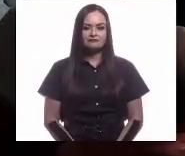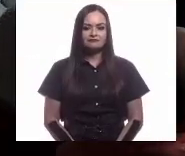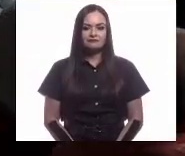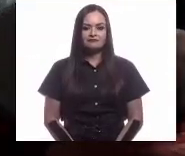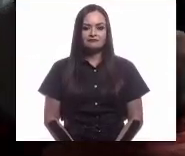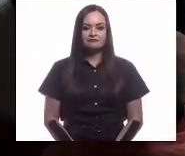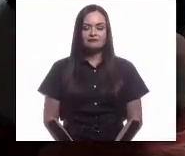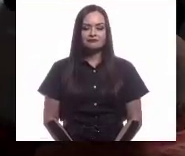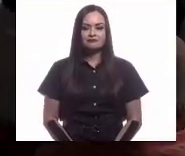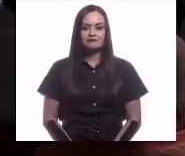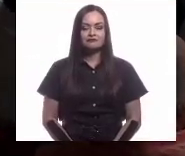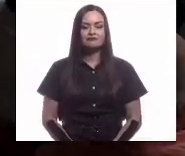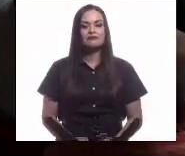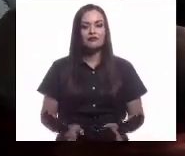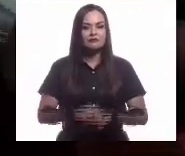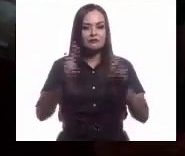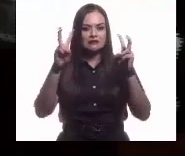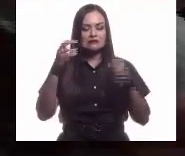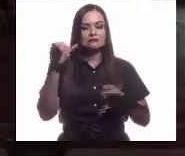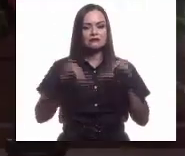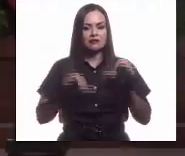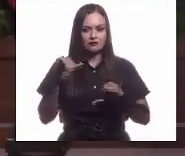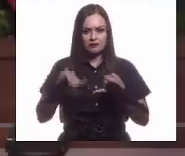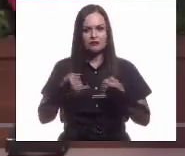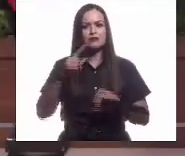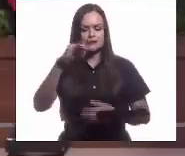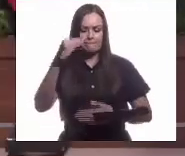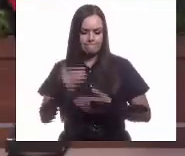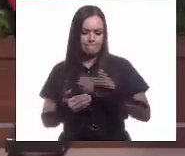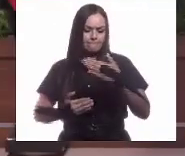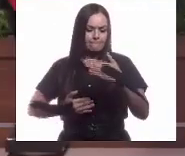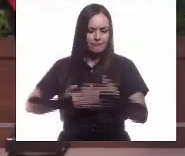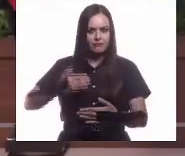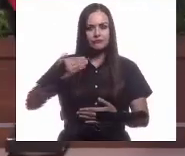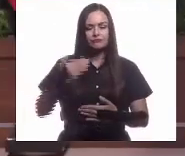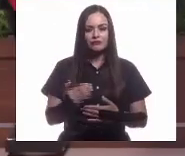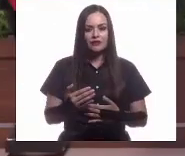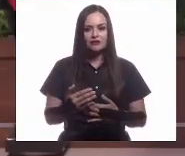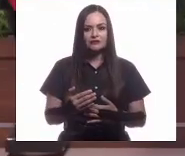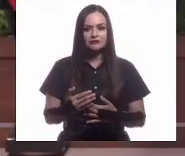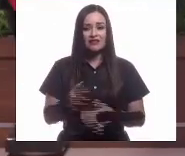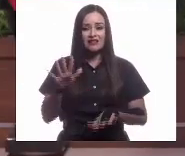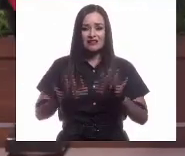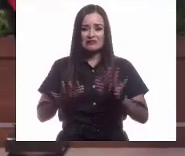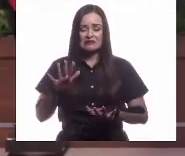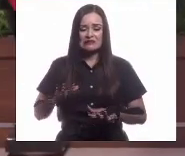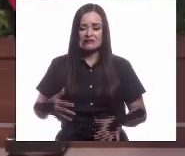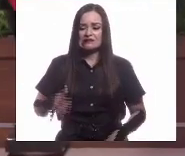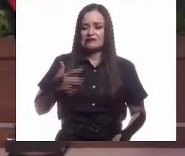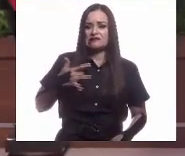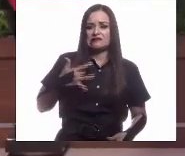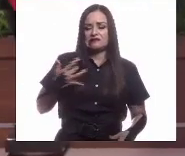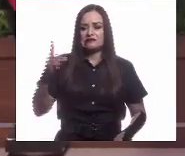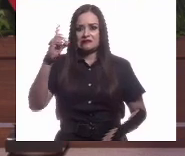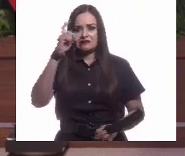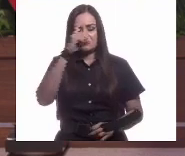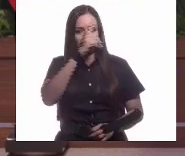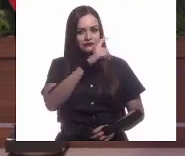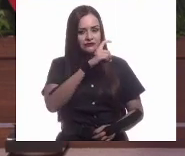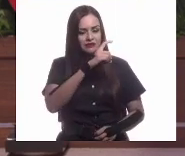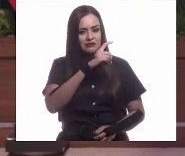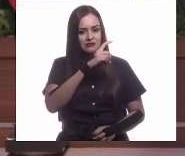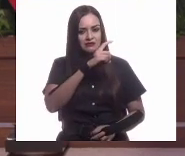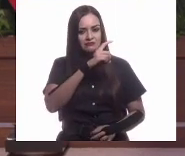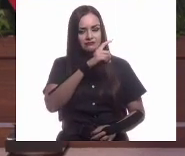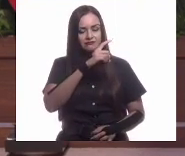En Procuración de Justicia avanzamos con paso firme. Hemos vivido momentos difíciles. No todo está resuelto,